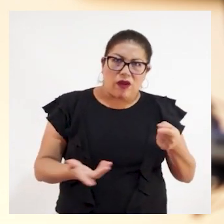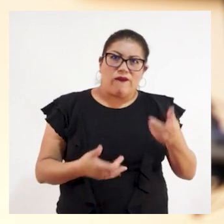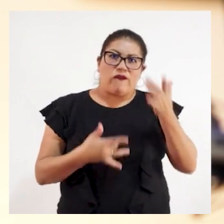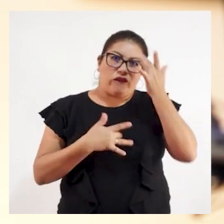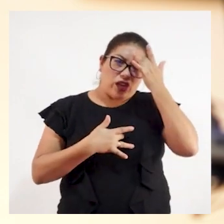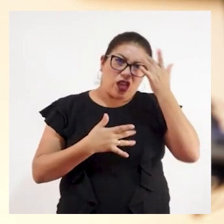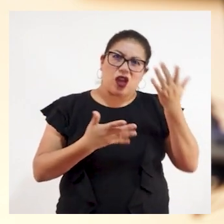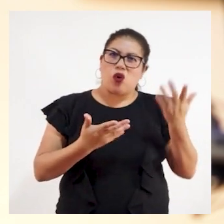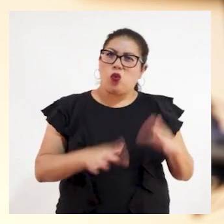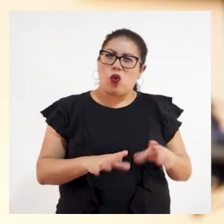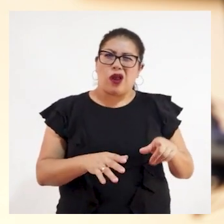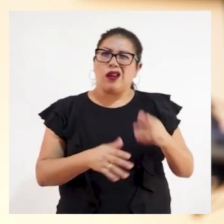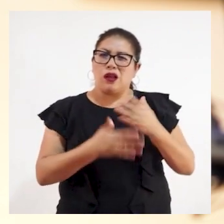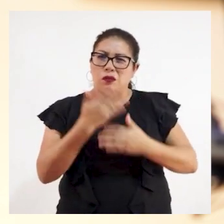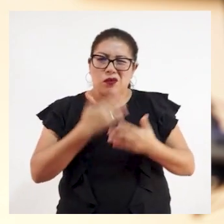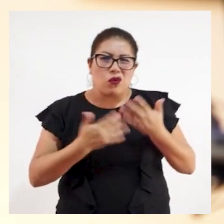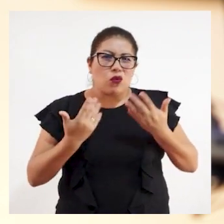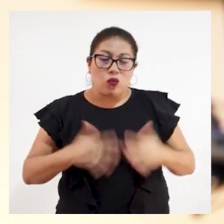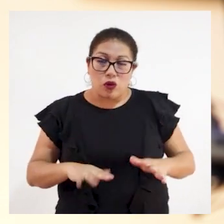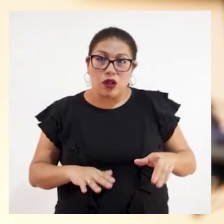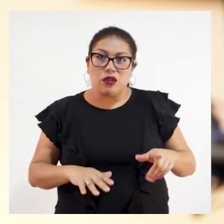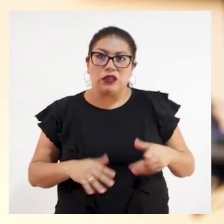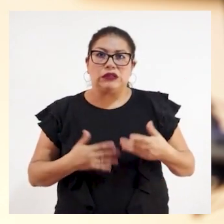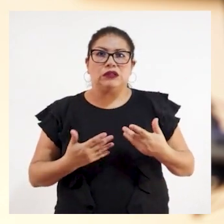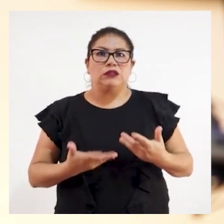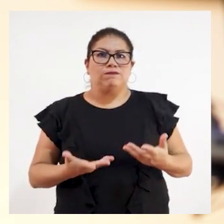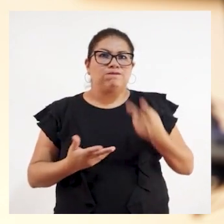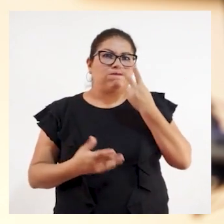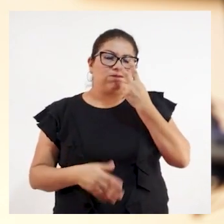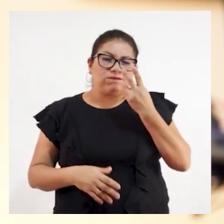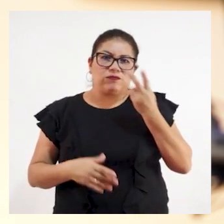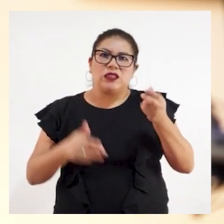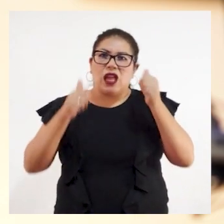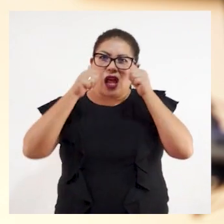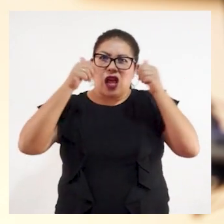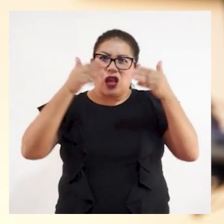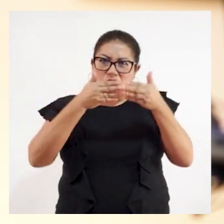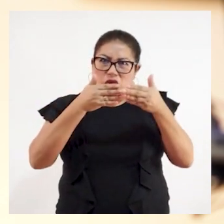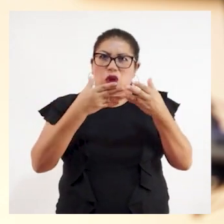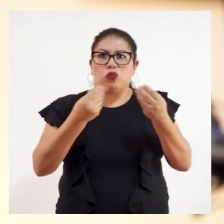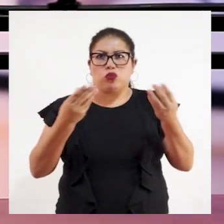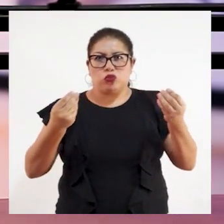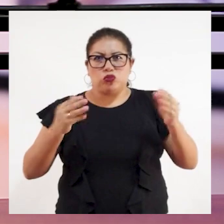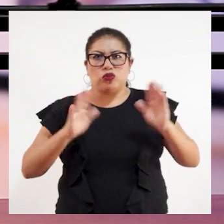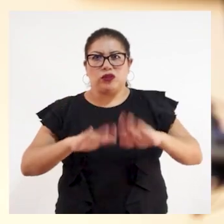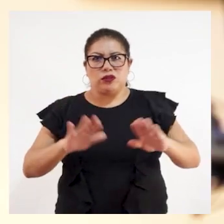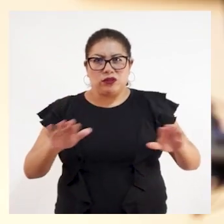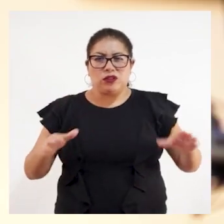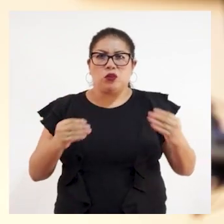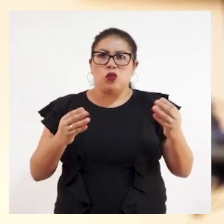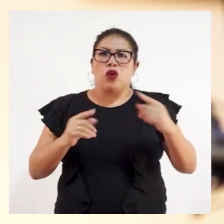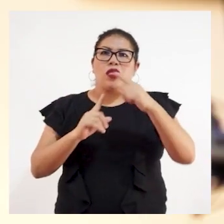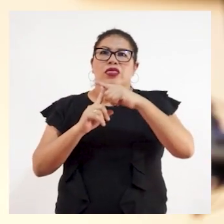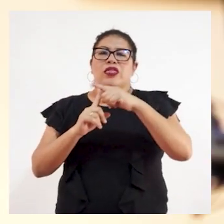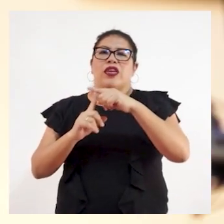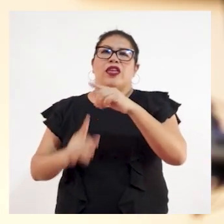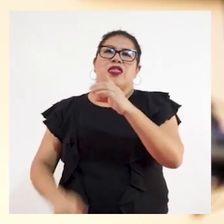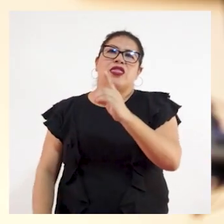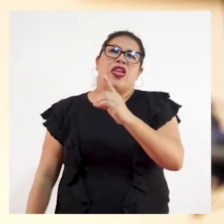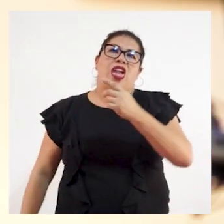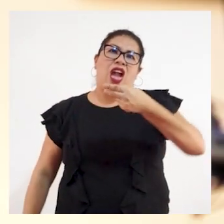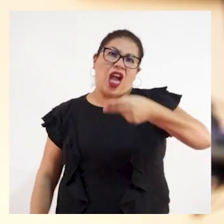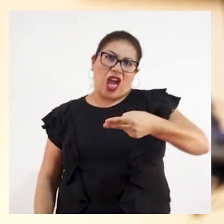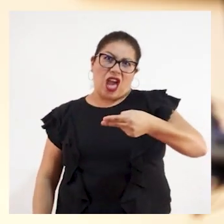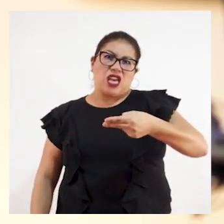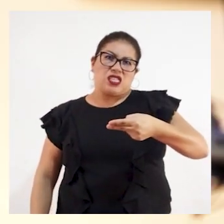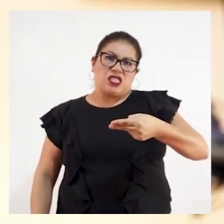Ahora por gran cantidad tenemos niños con TEA, trastorno de espectro autista. Tenemos TDAH, trastorno de